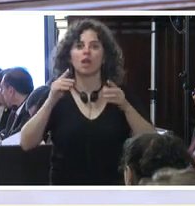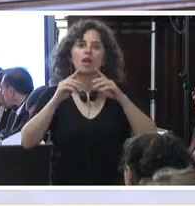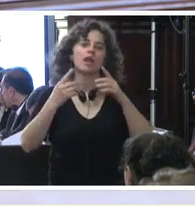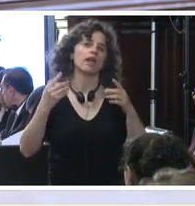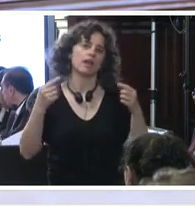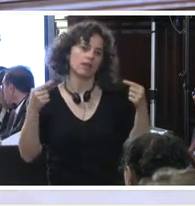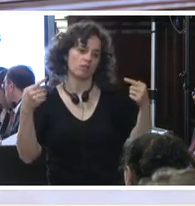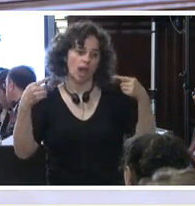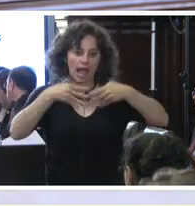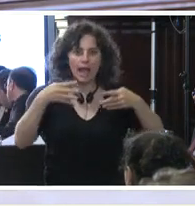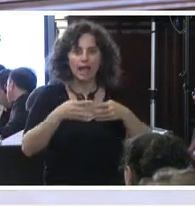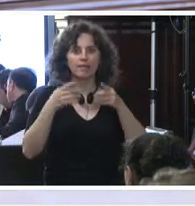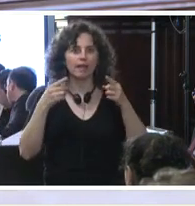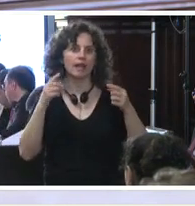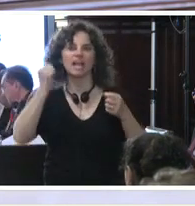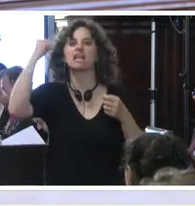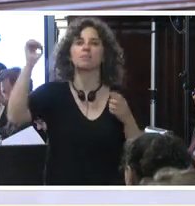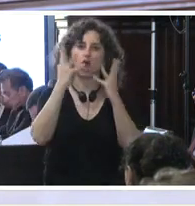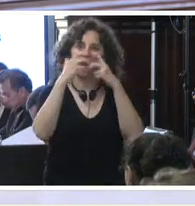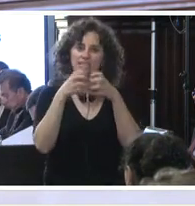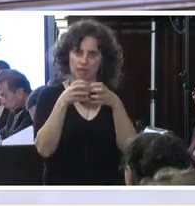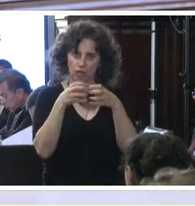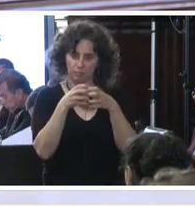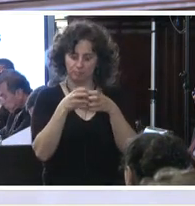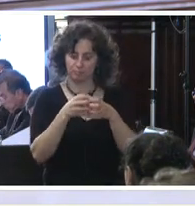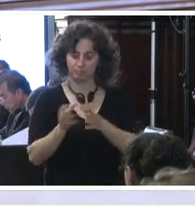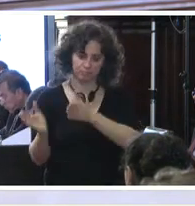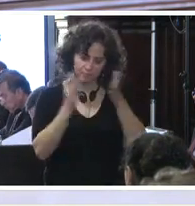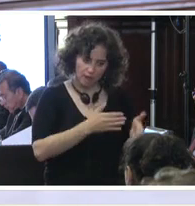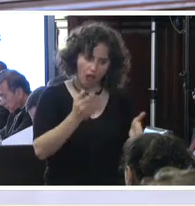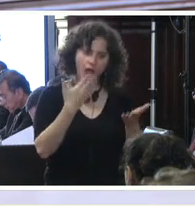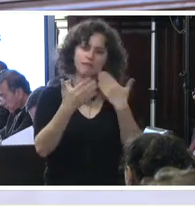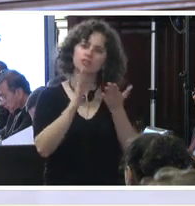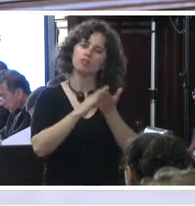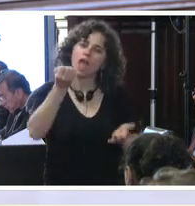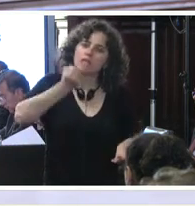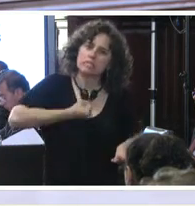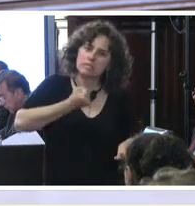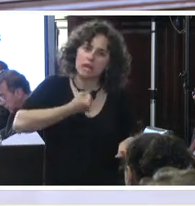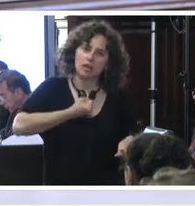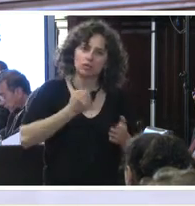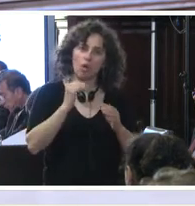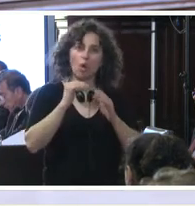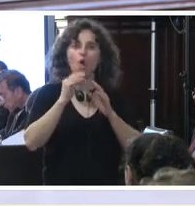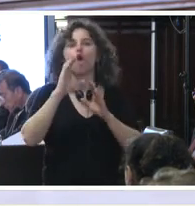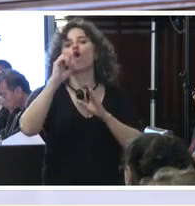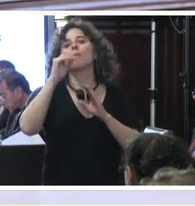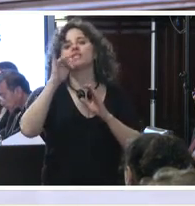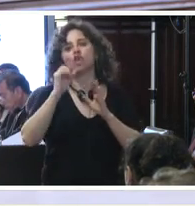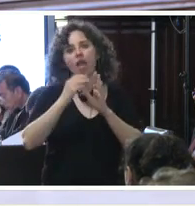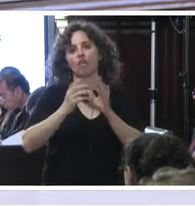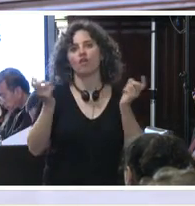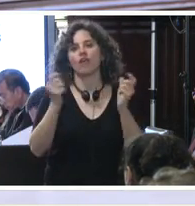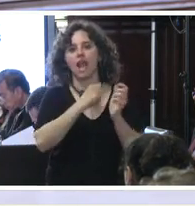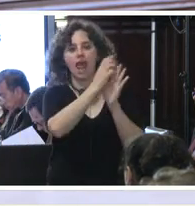crimen organizado. Por su parte, hablando de los asesinatos, el Alto Comisionado de Naciones Unidas para